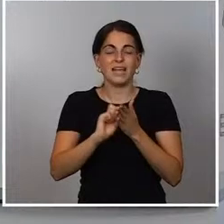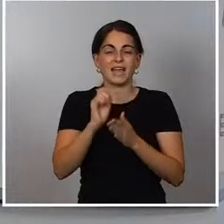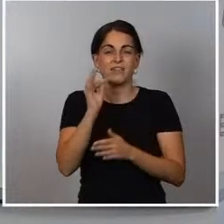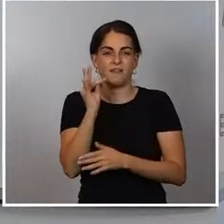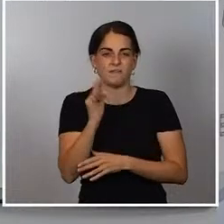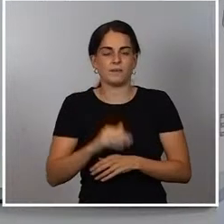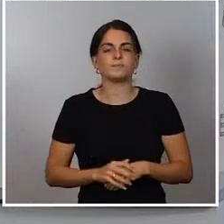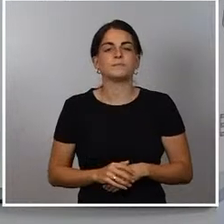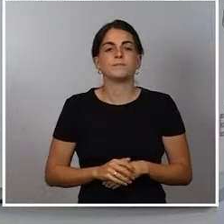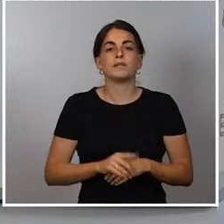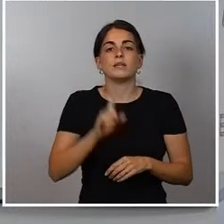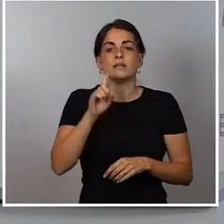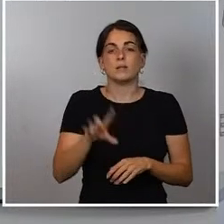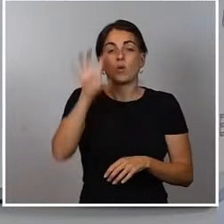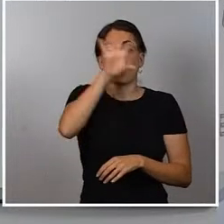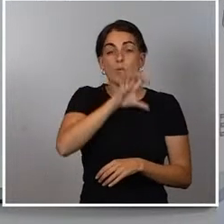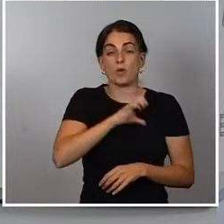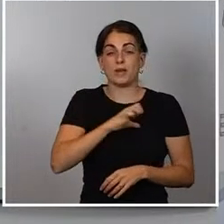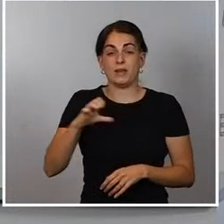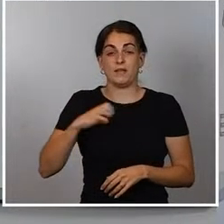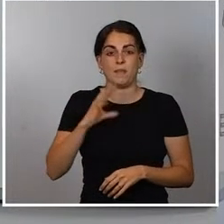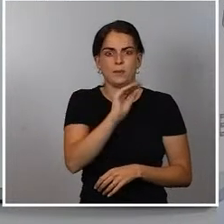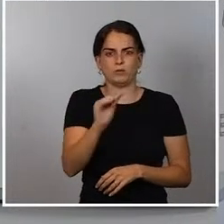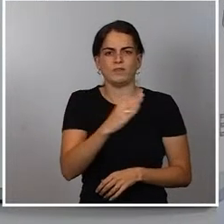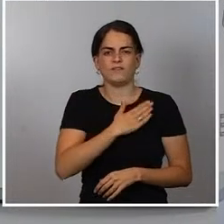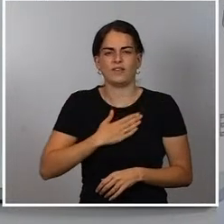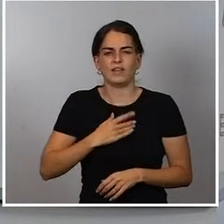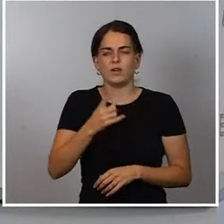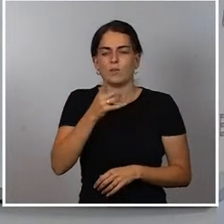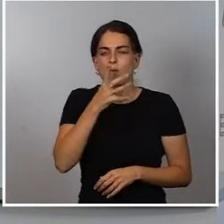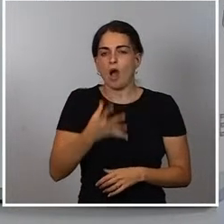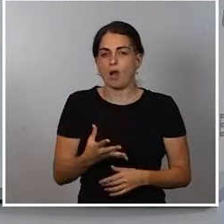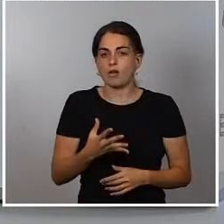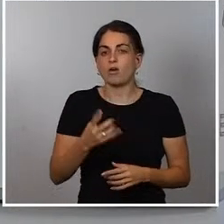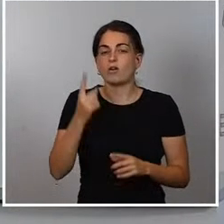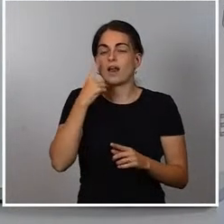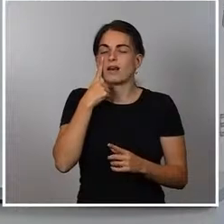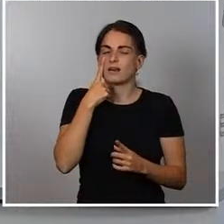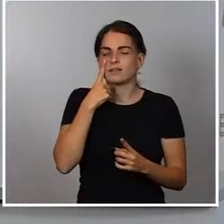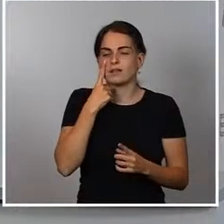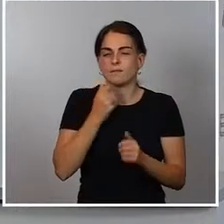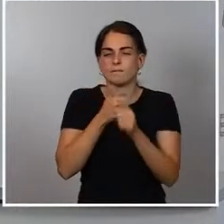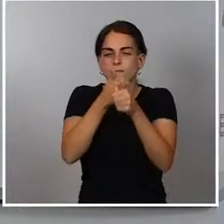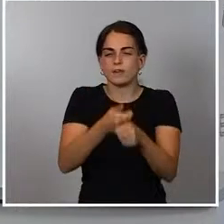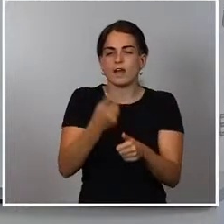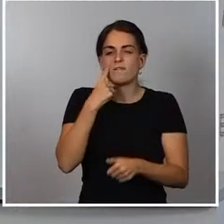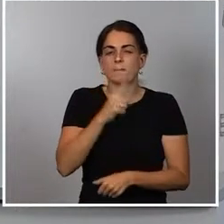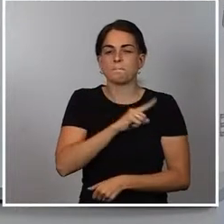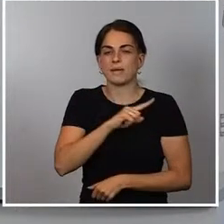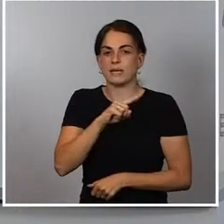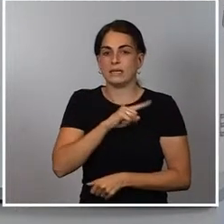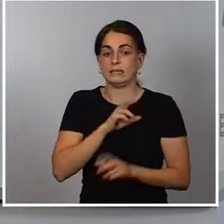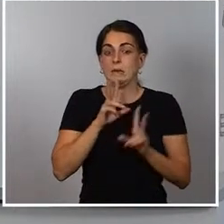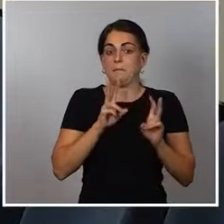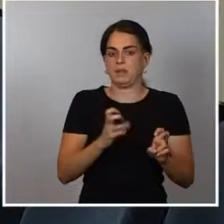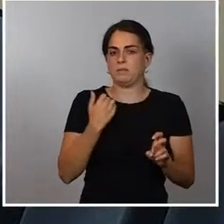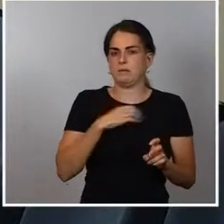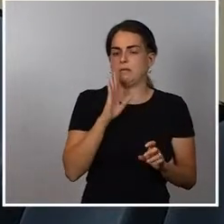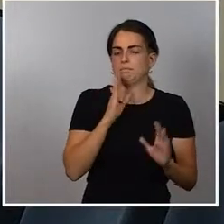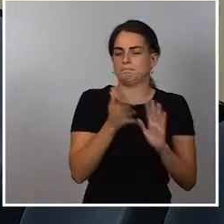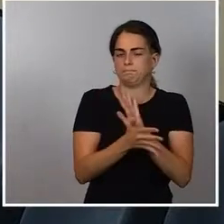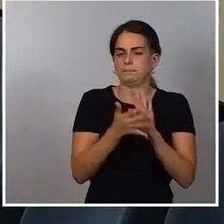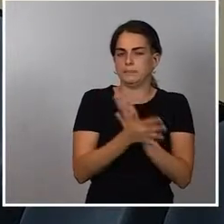las comunidades que han aceptado a los rastreadores militares que ha comentado al principio y otras